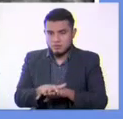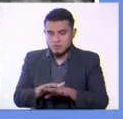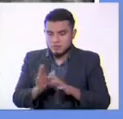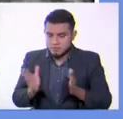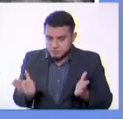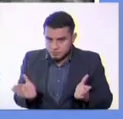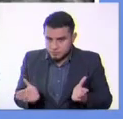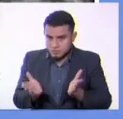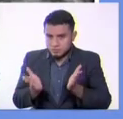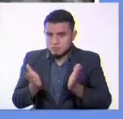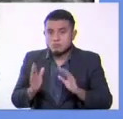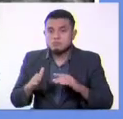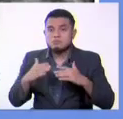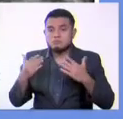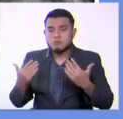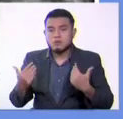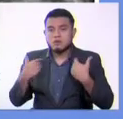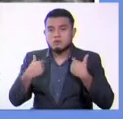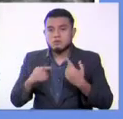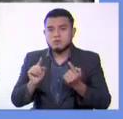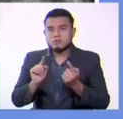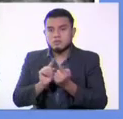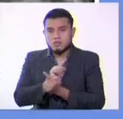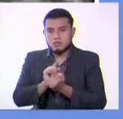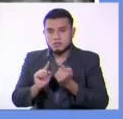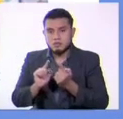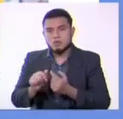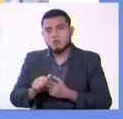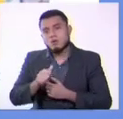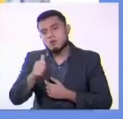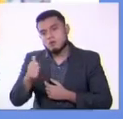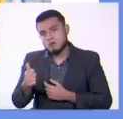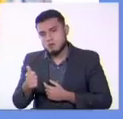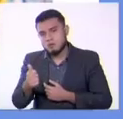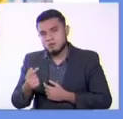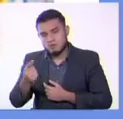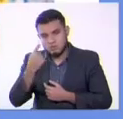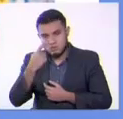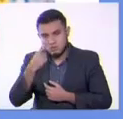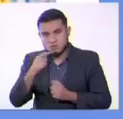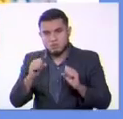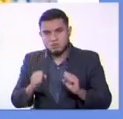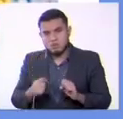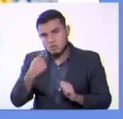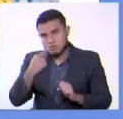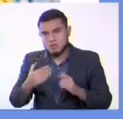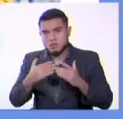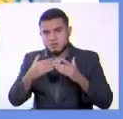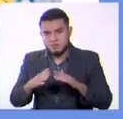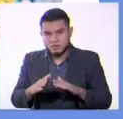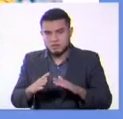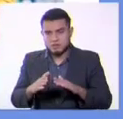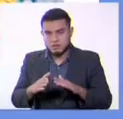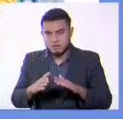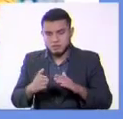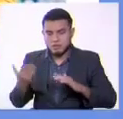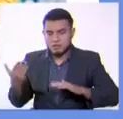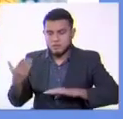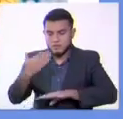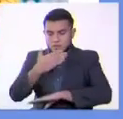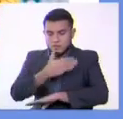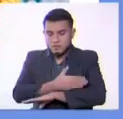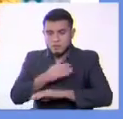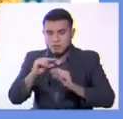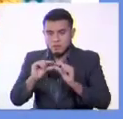fortalecerse y para tener una relación con el otro en donde se puedan marcar diferencias y fronteras de grupo. Estas pueden